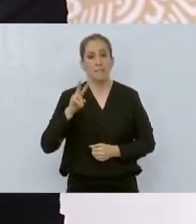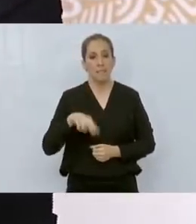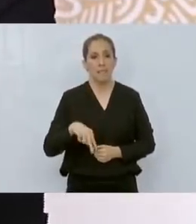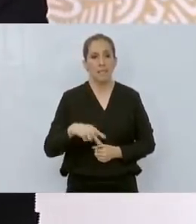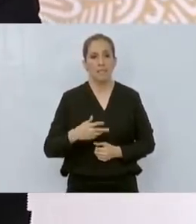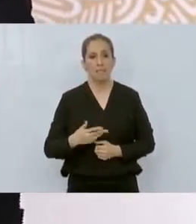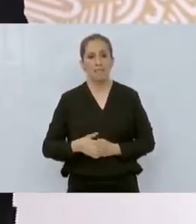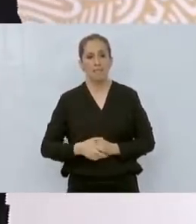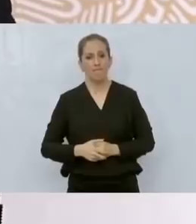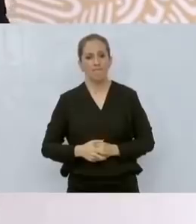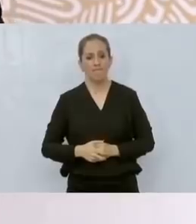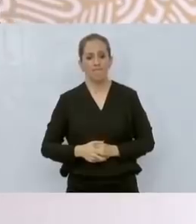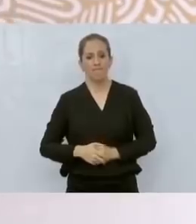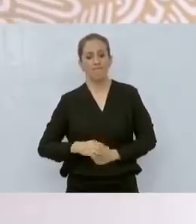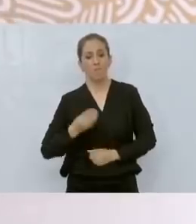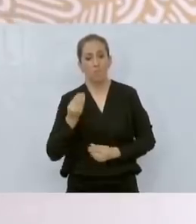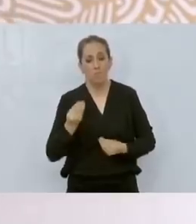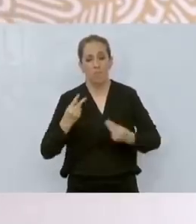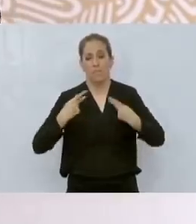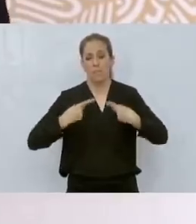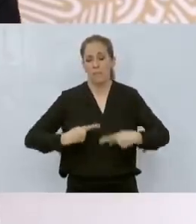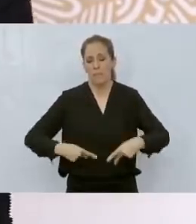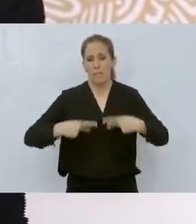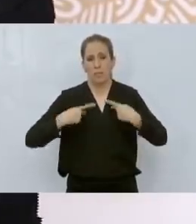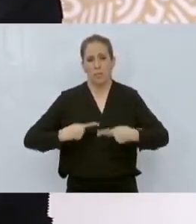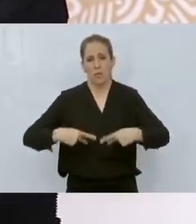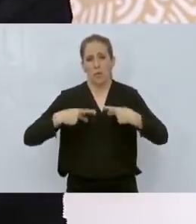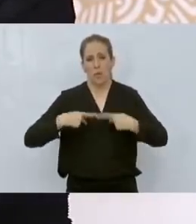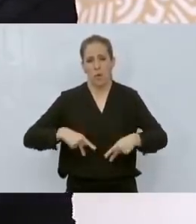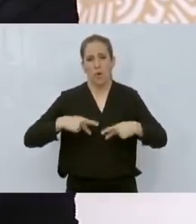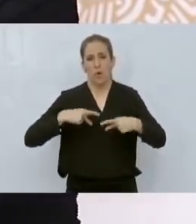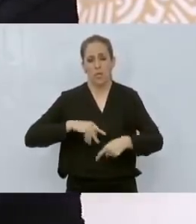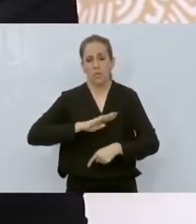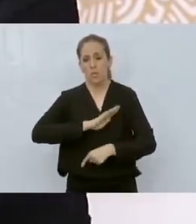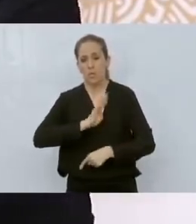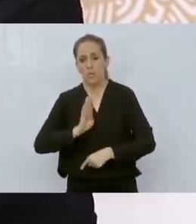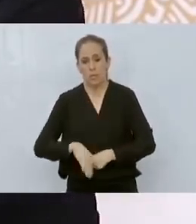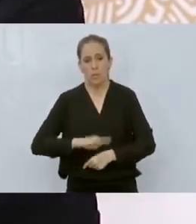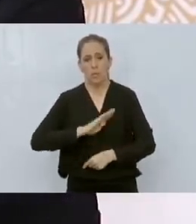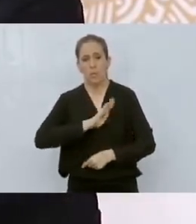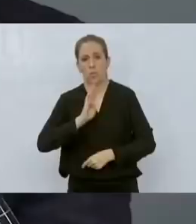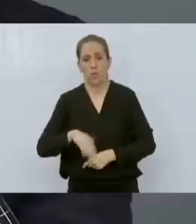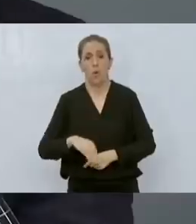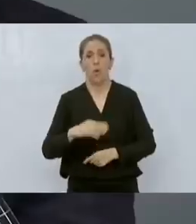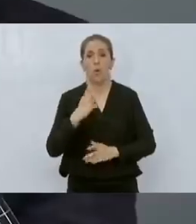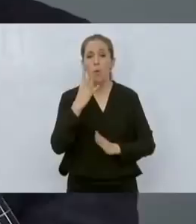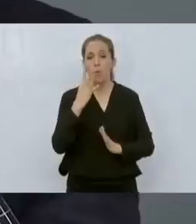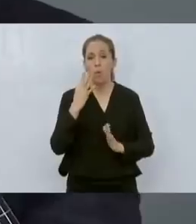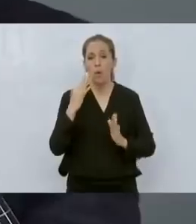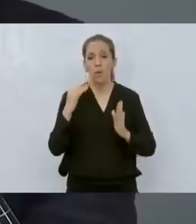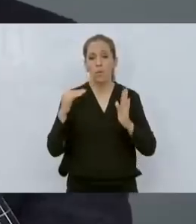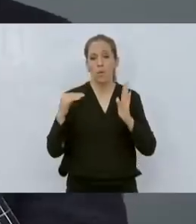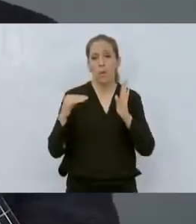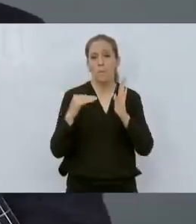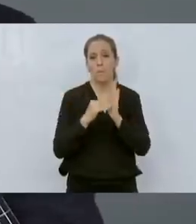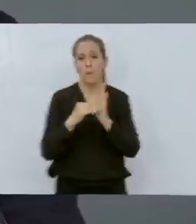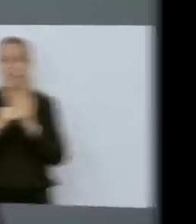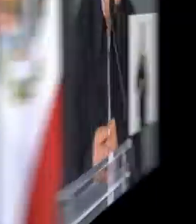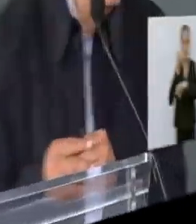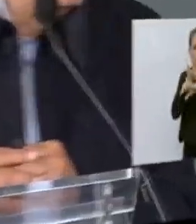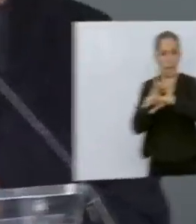están perdiendo la vida cuatro mil estadounidenses